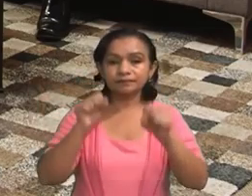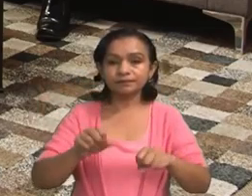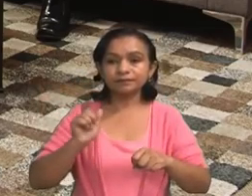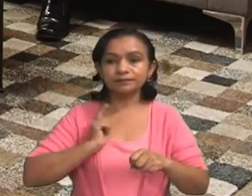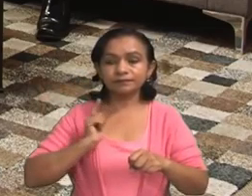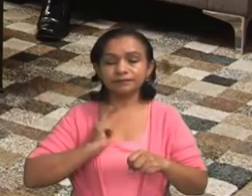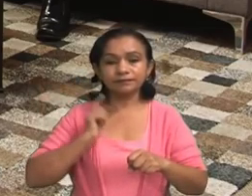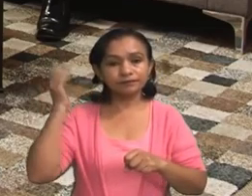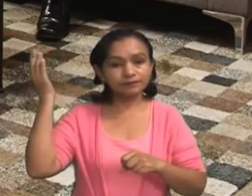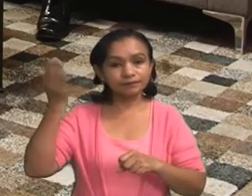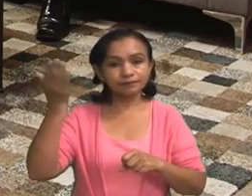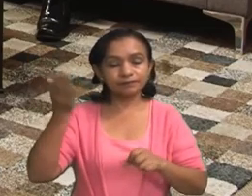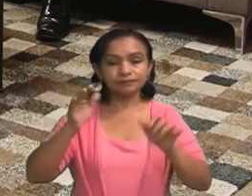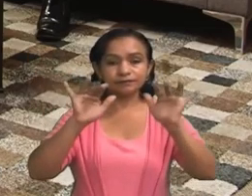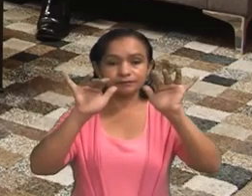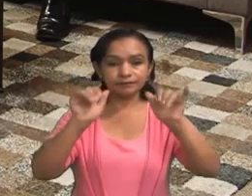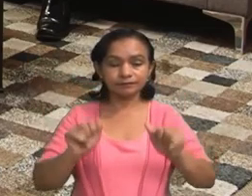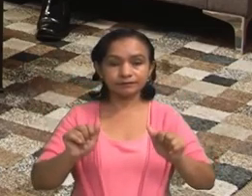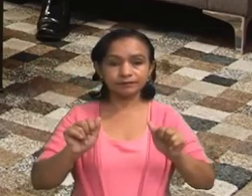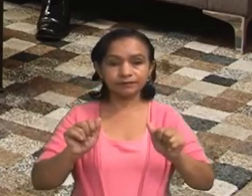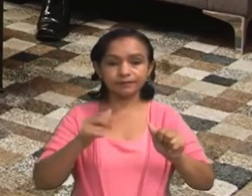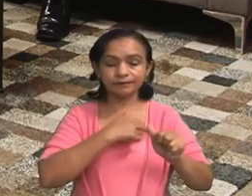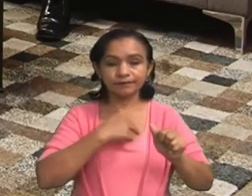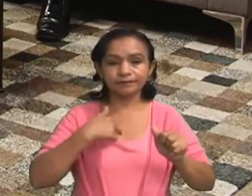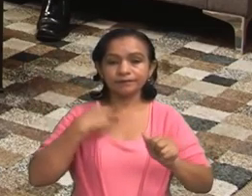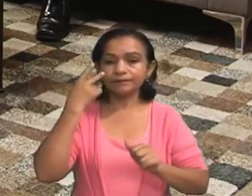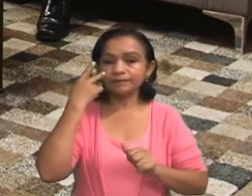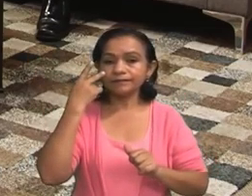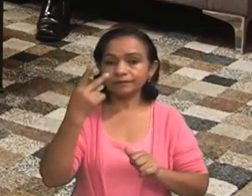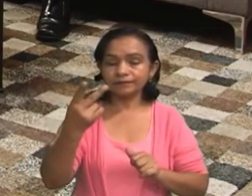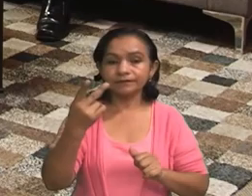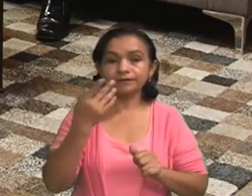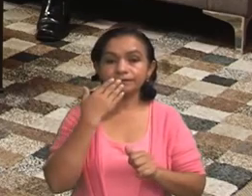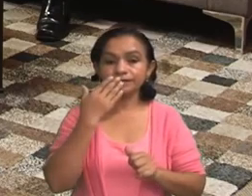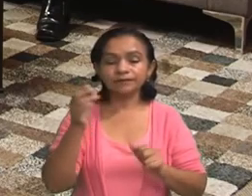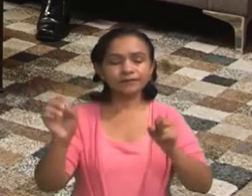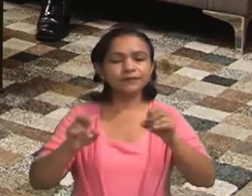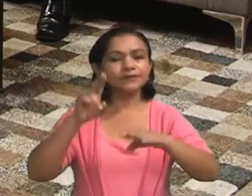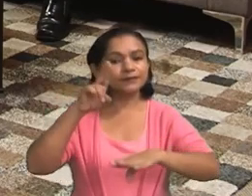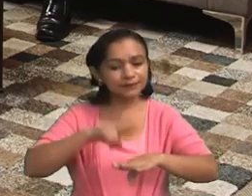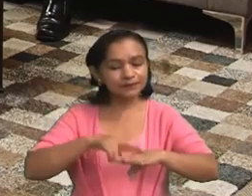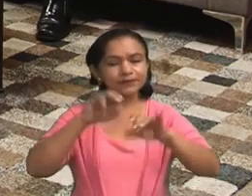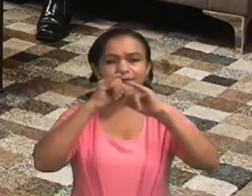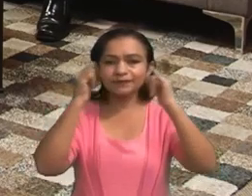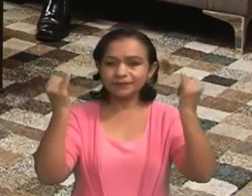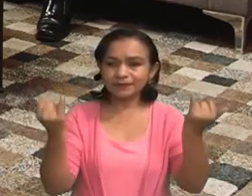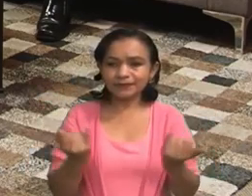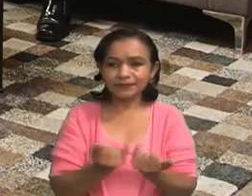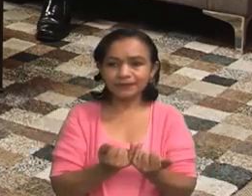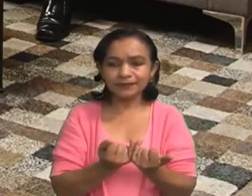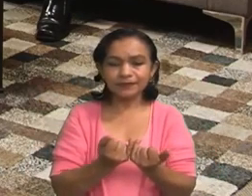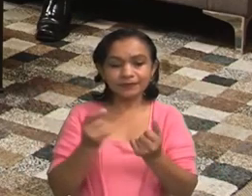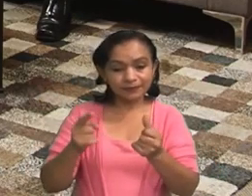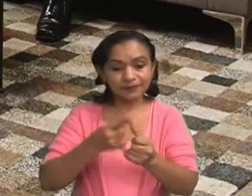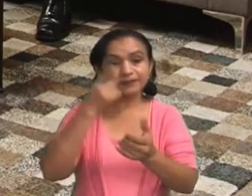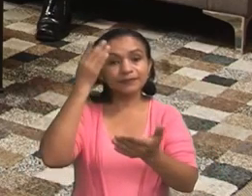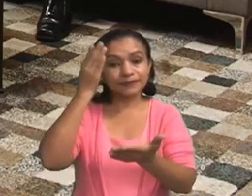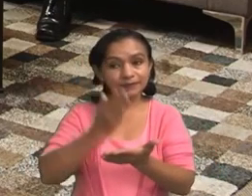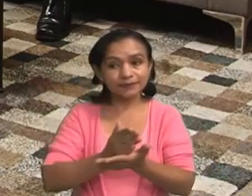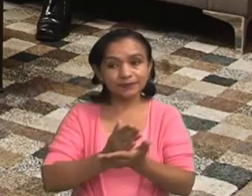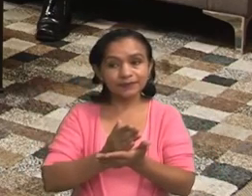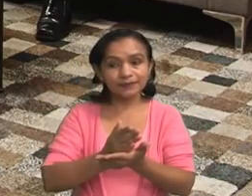este congreso desde ya lo visualizamos con un éxito nacional e internacional, porque por primera vez